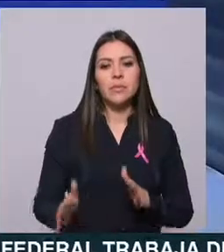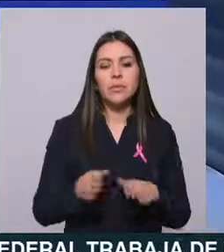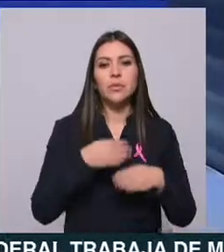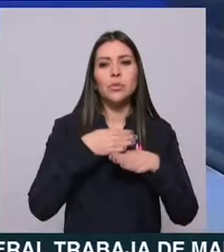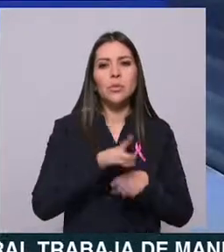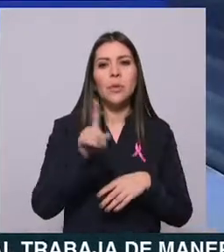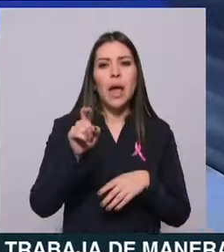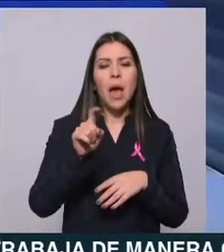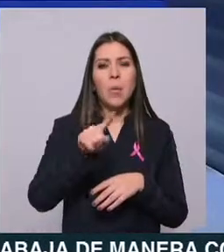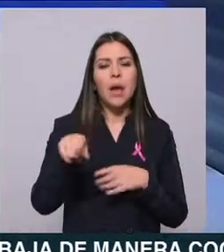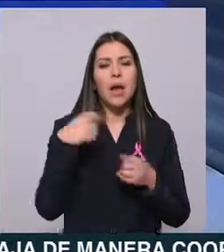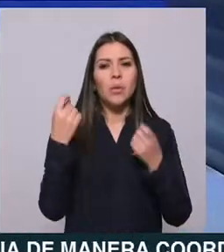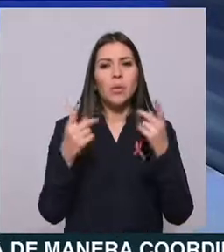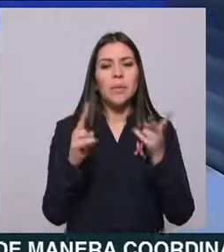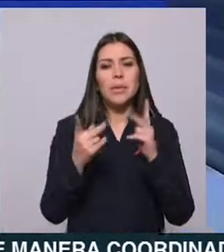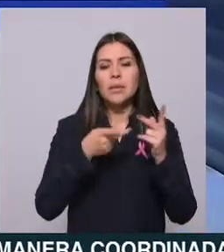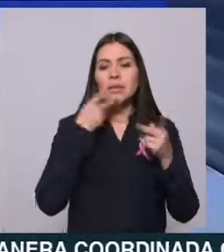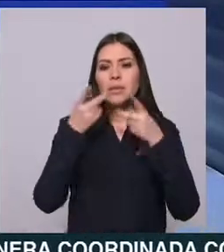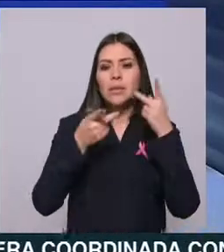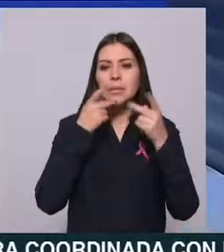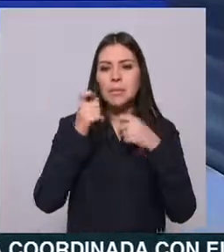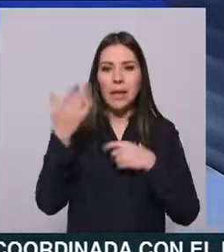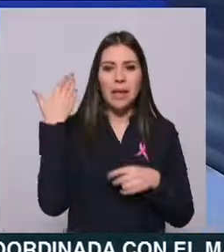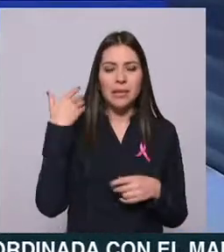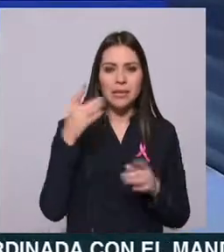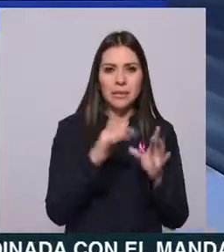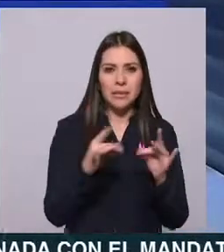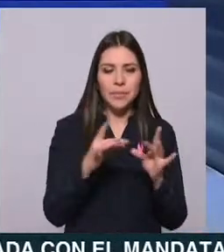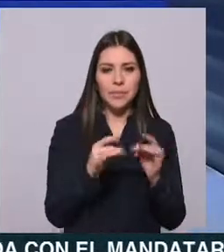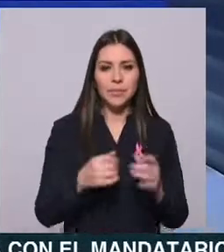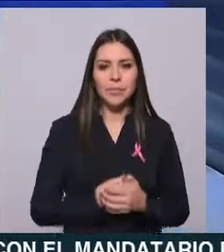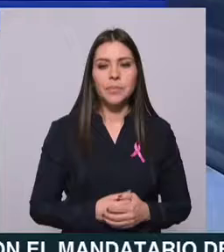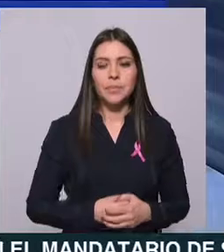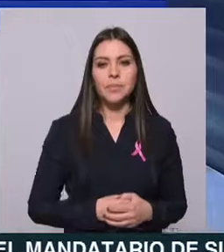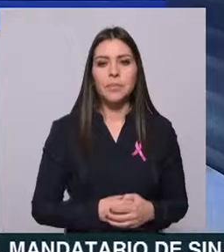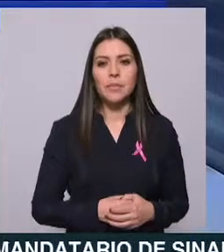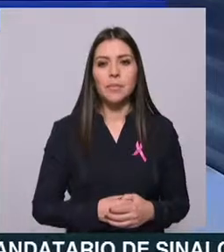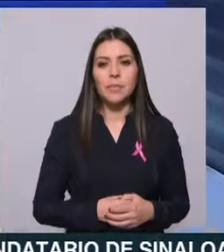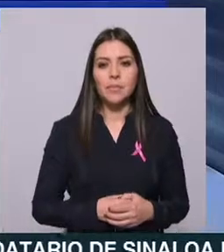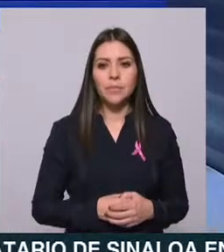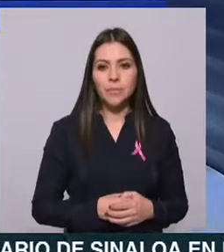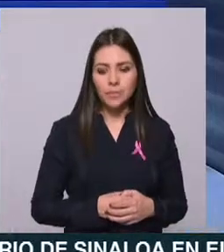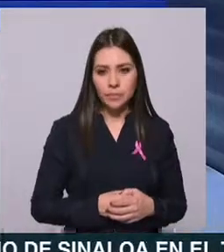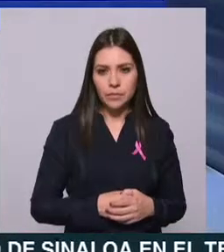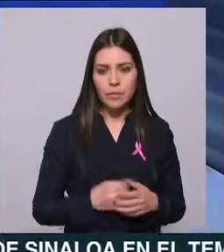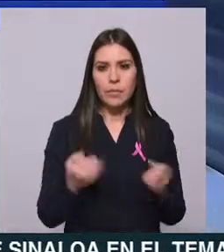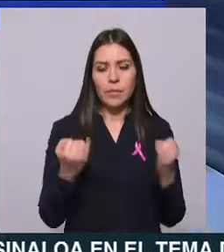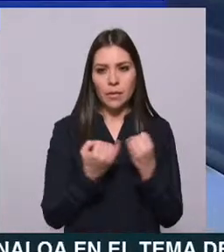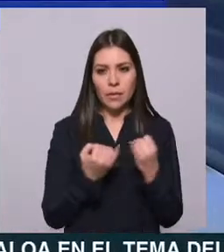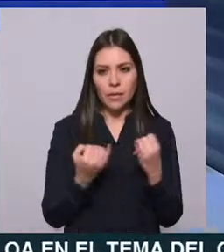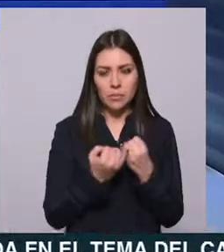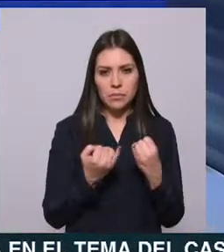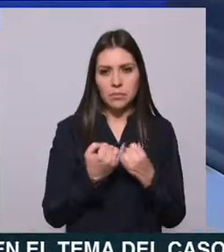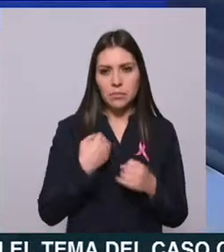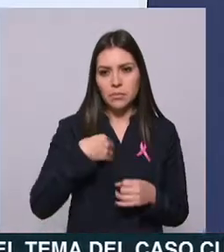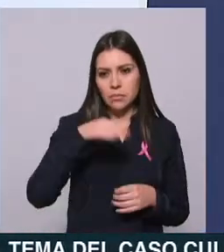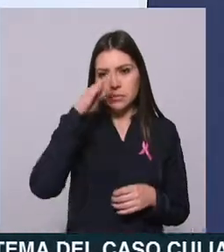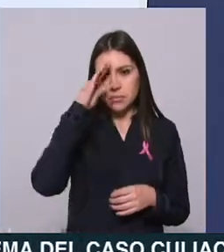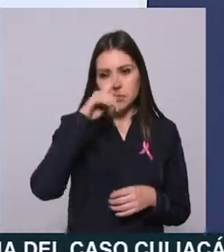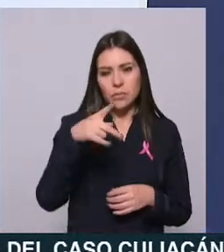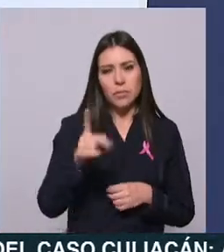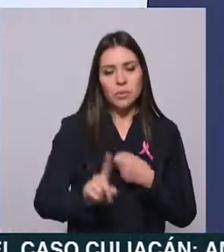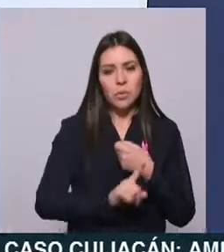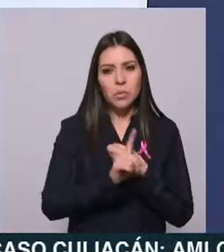los vecinos decir en el reportaje. Igualmente, al contrario, yo creo que se han venido resolviendo